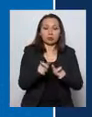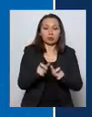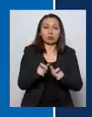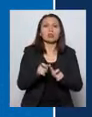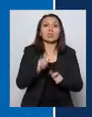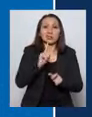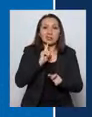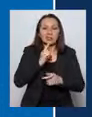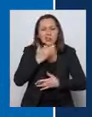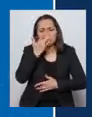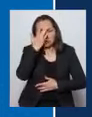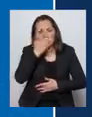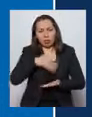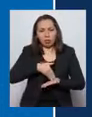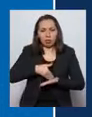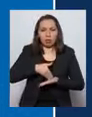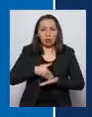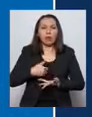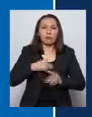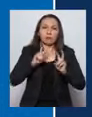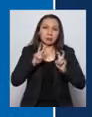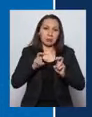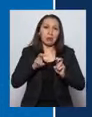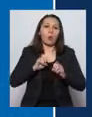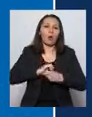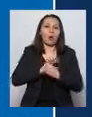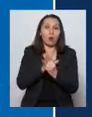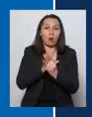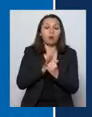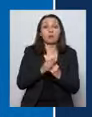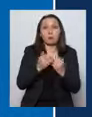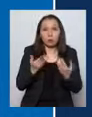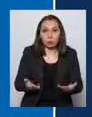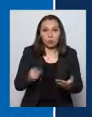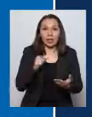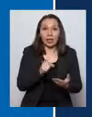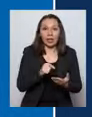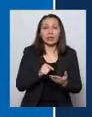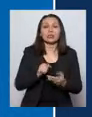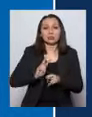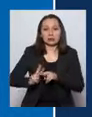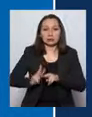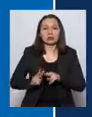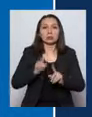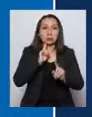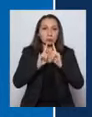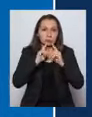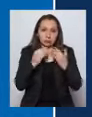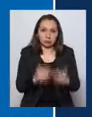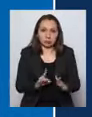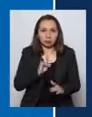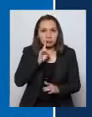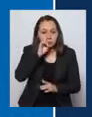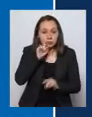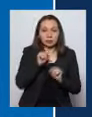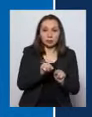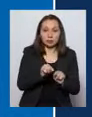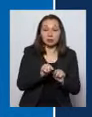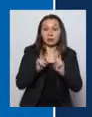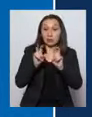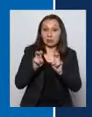han tenido síntomas propios de esta infección y a propósito de ello se han hecho el examen con esto